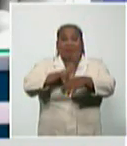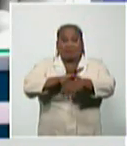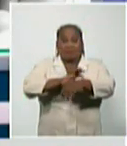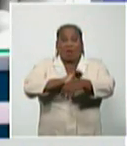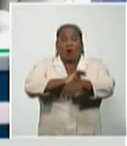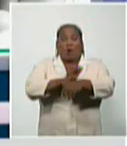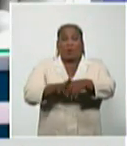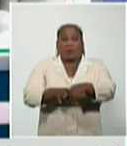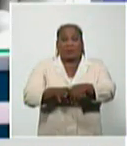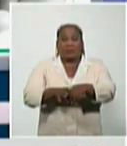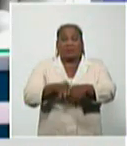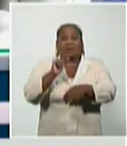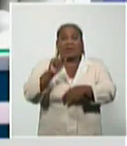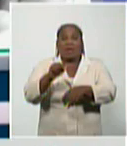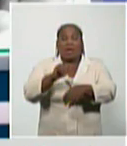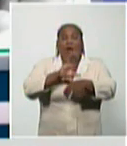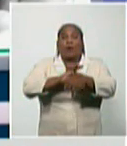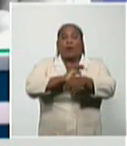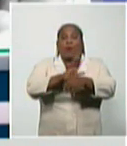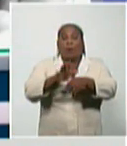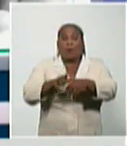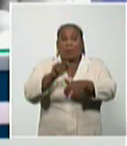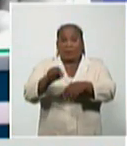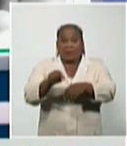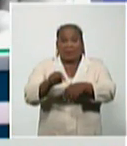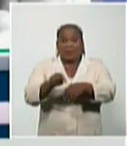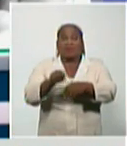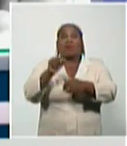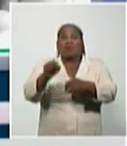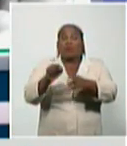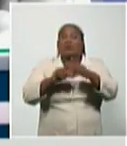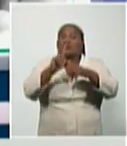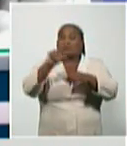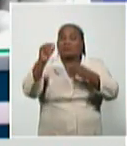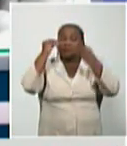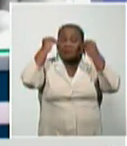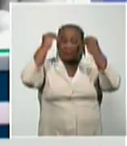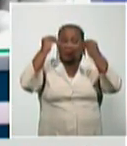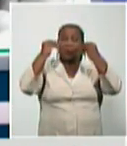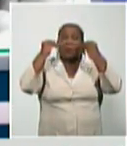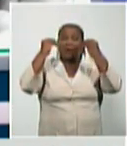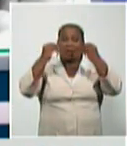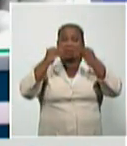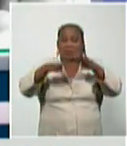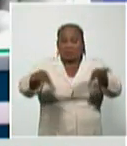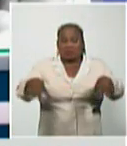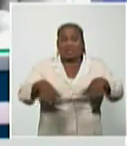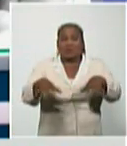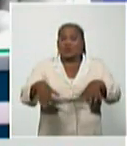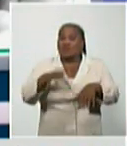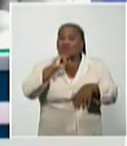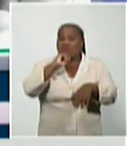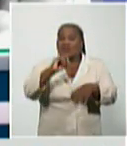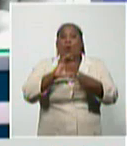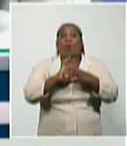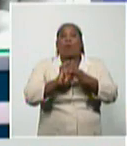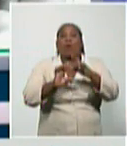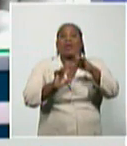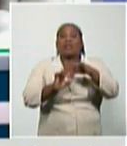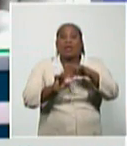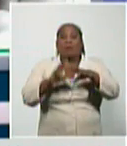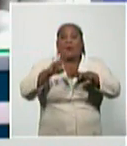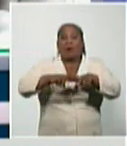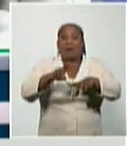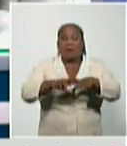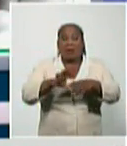Sigue siendo la COVID-19 un asunto preocupante, la situación epidemiológica tensa. Guantánamo, La Habana y Mayabé,